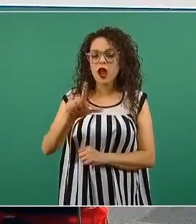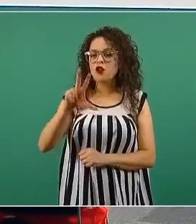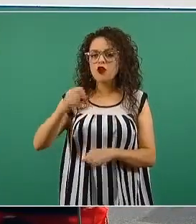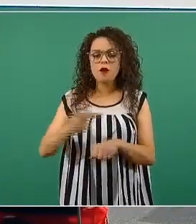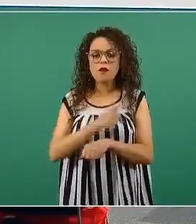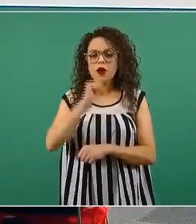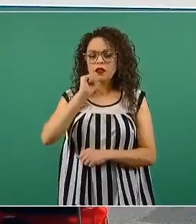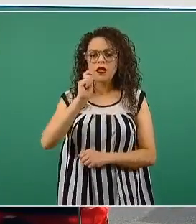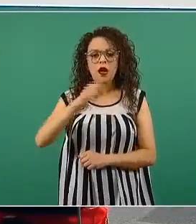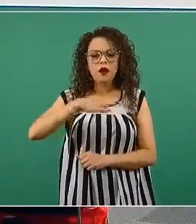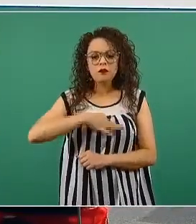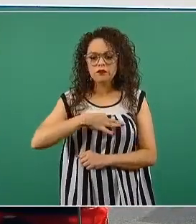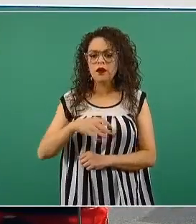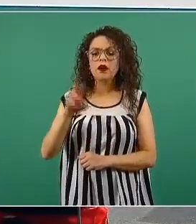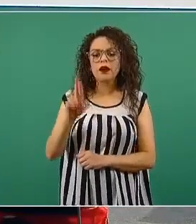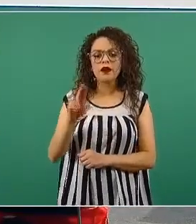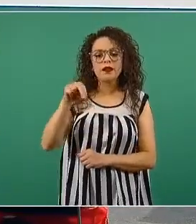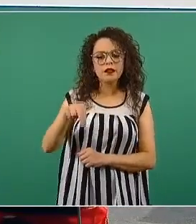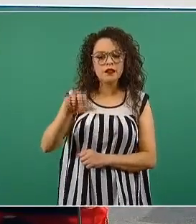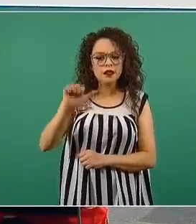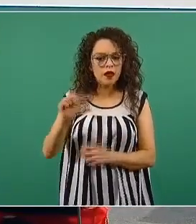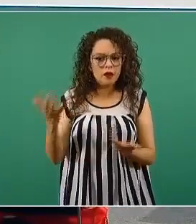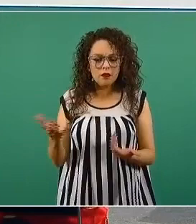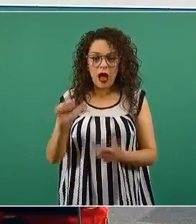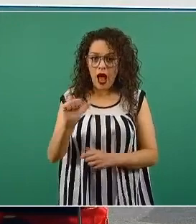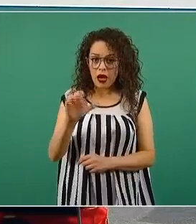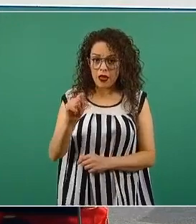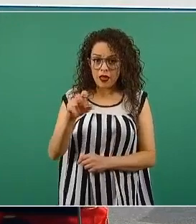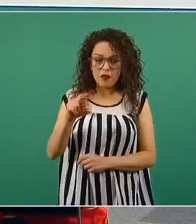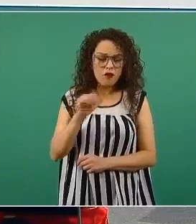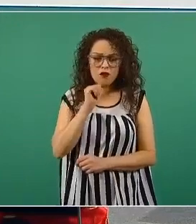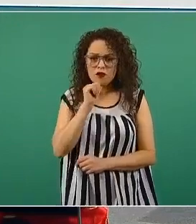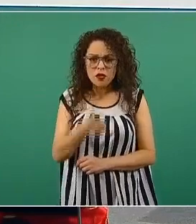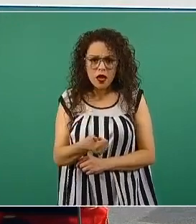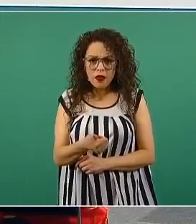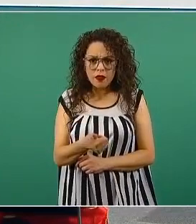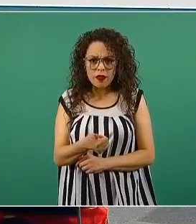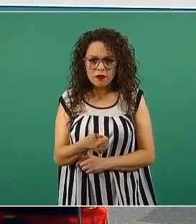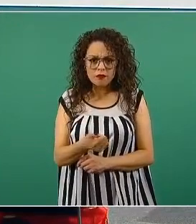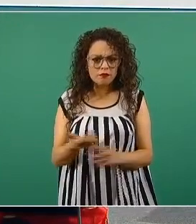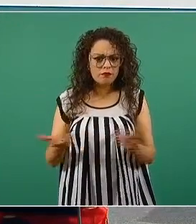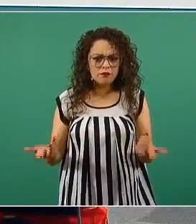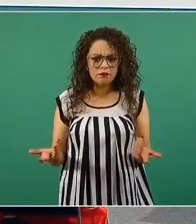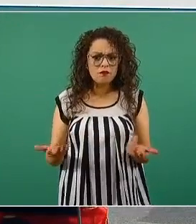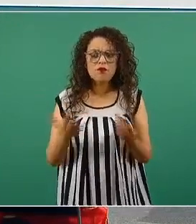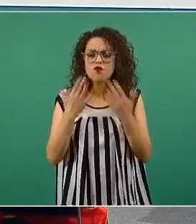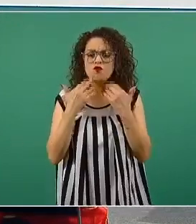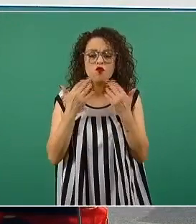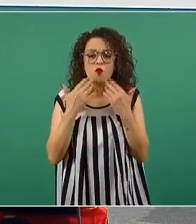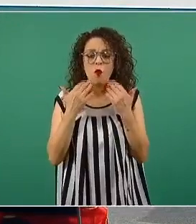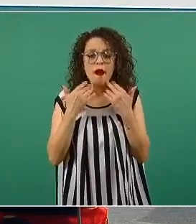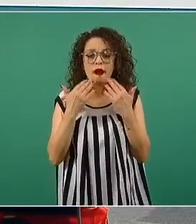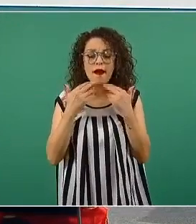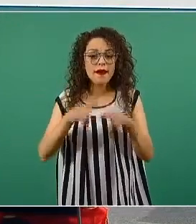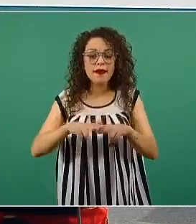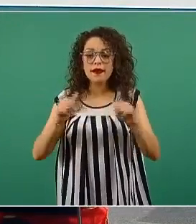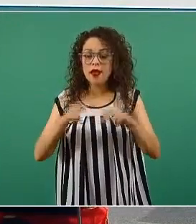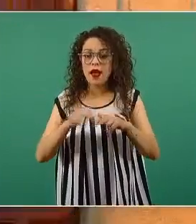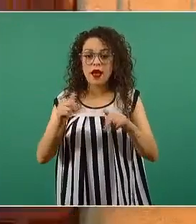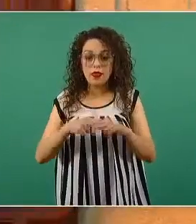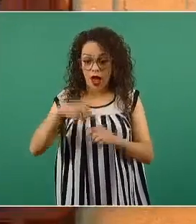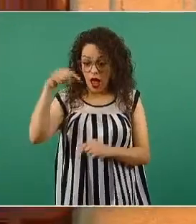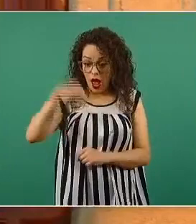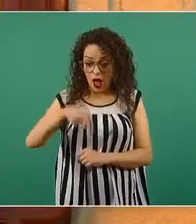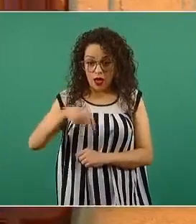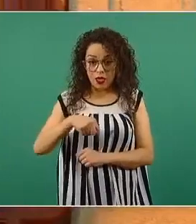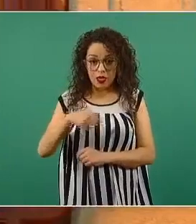replicantes, son de RNA, son inactivadas o son sintéticas, o sea, no tenemos ninguna vacuna hasta ahora